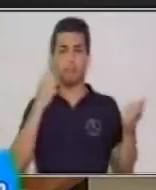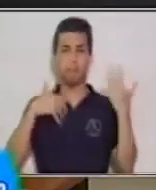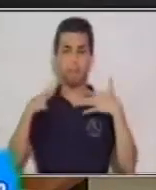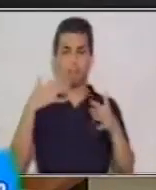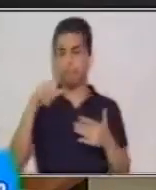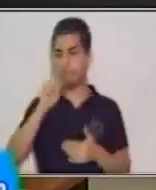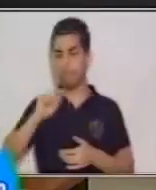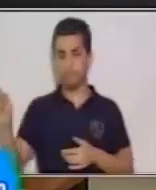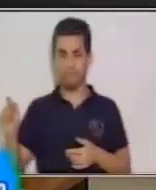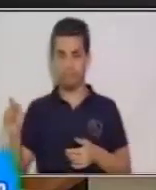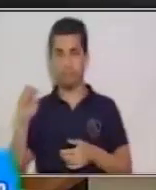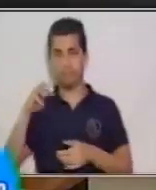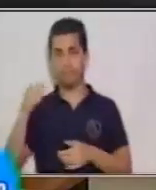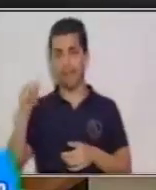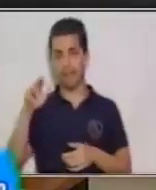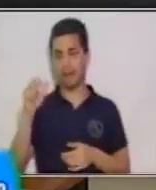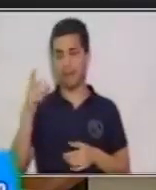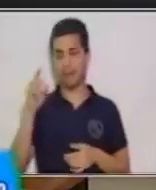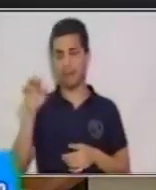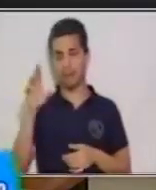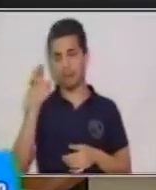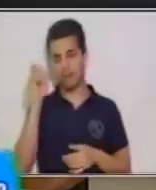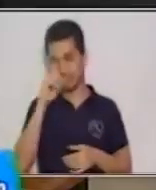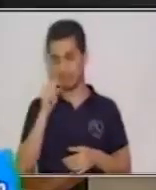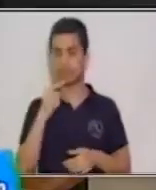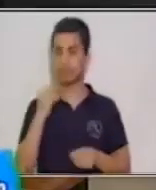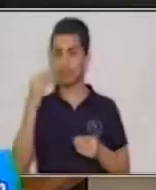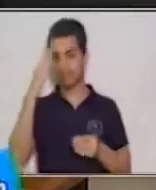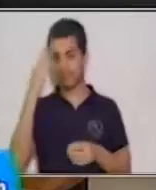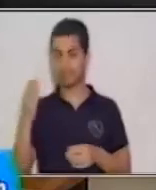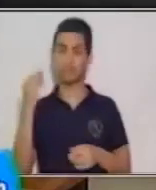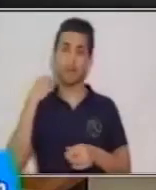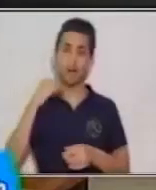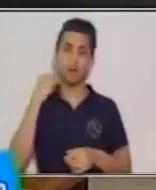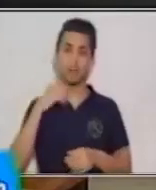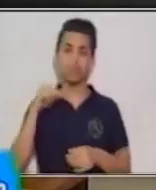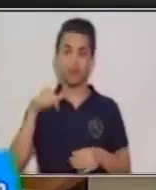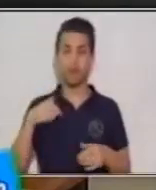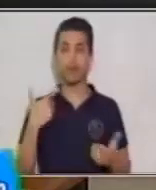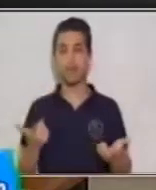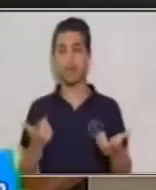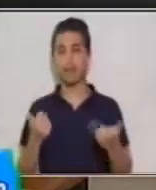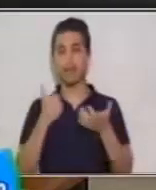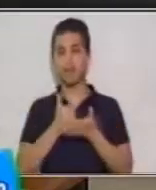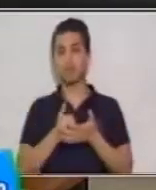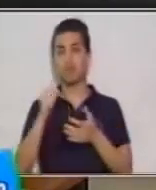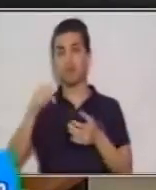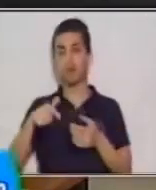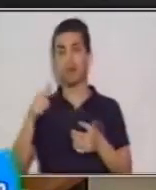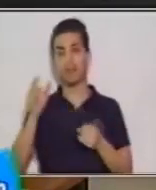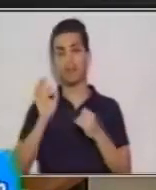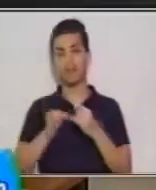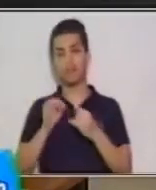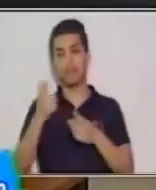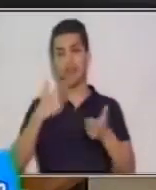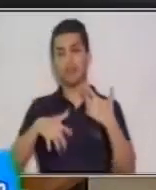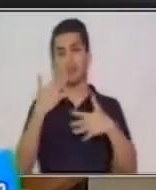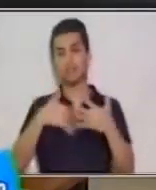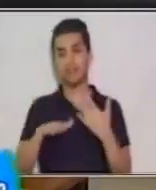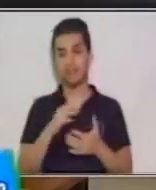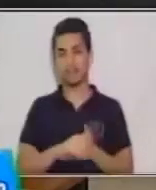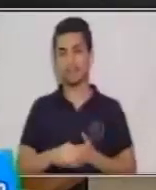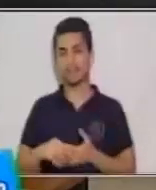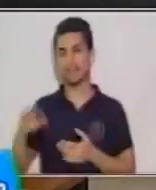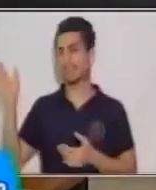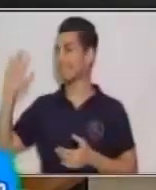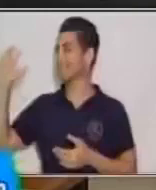Mientras tanto, le vamos a dar las gracias a nuestro compañero Mauricio, quien está con nosotros en la interpretación de lengua de